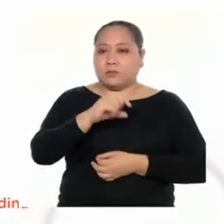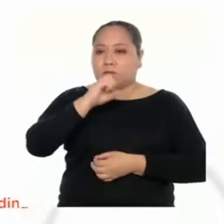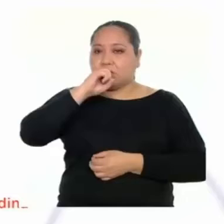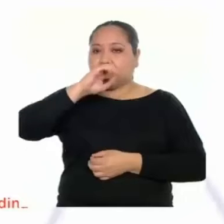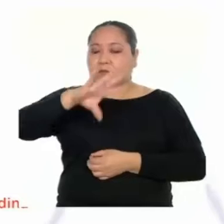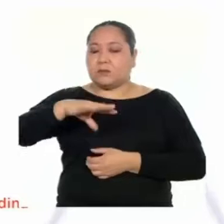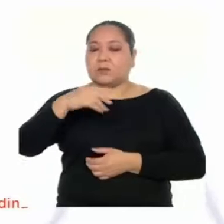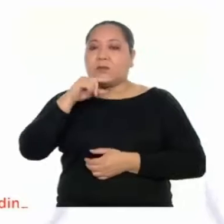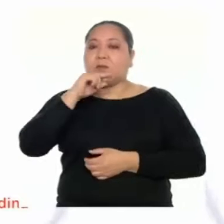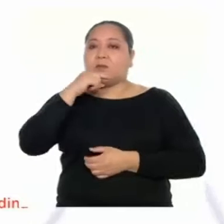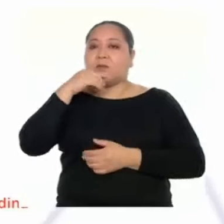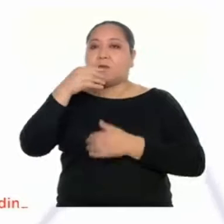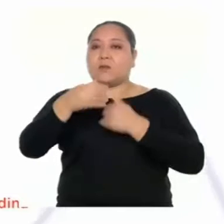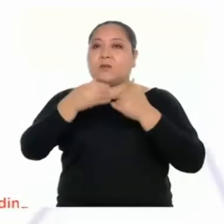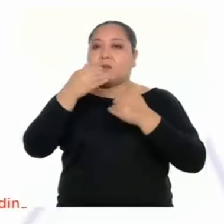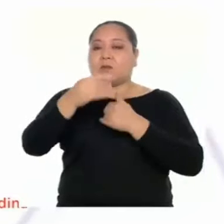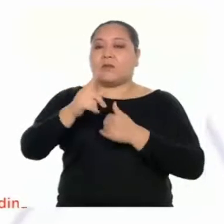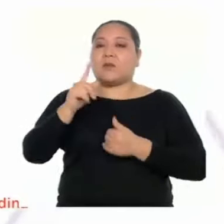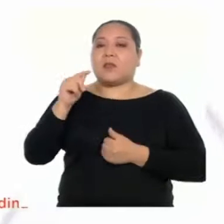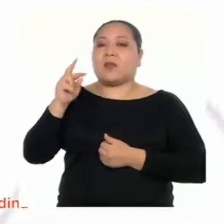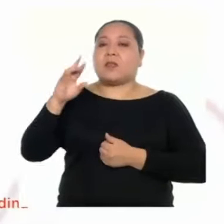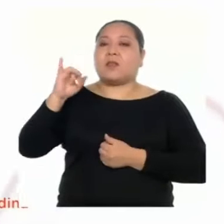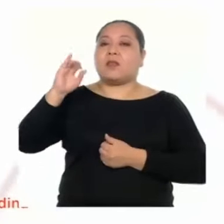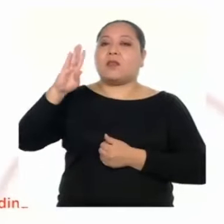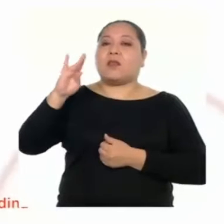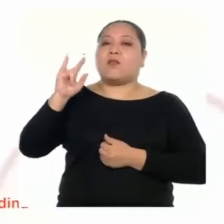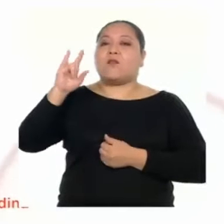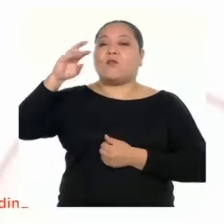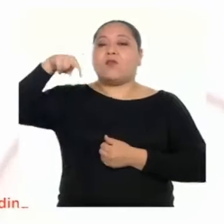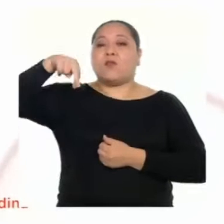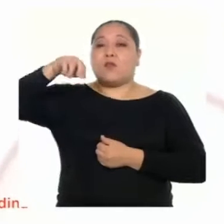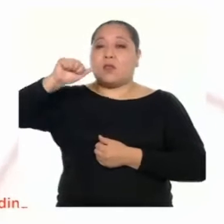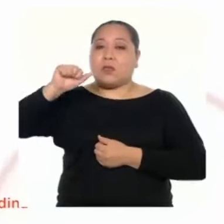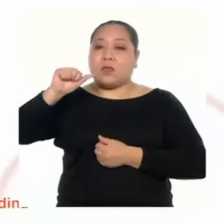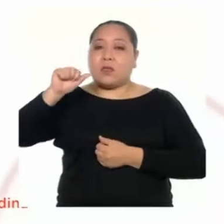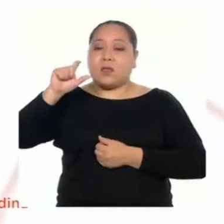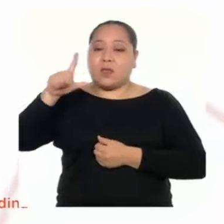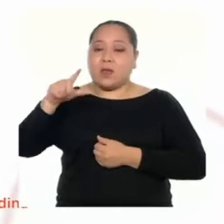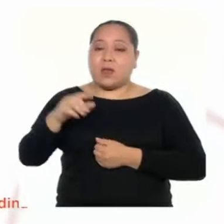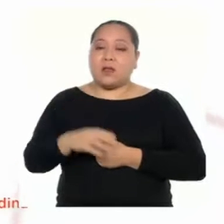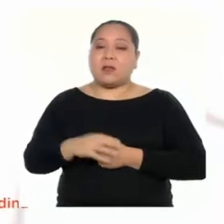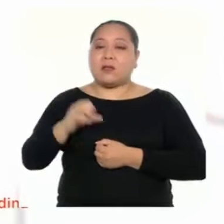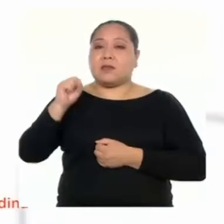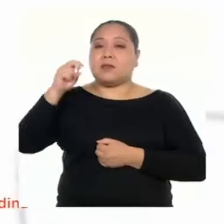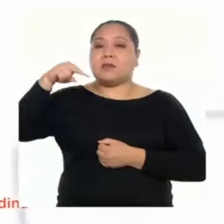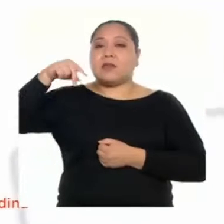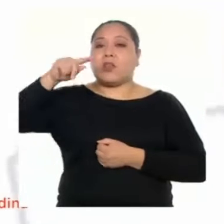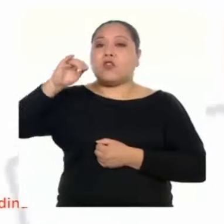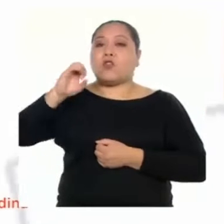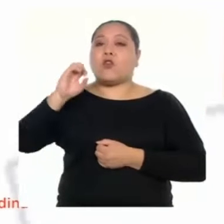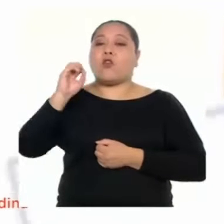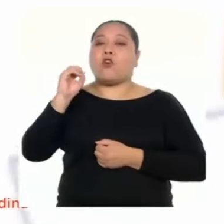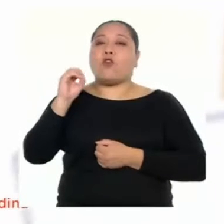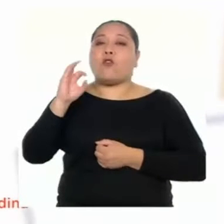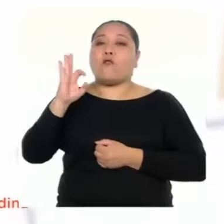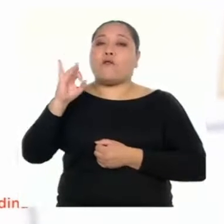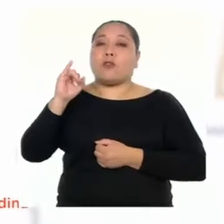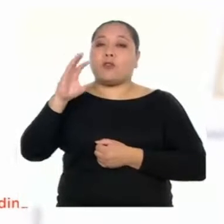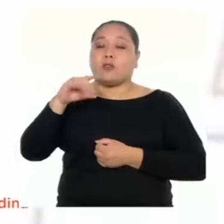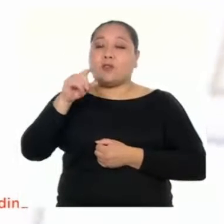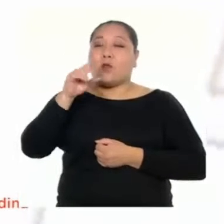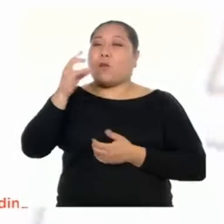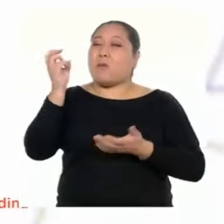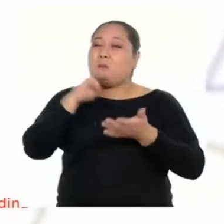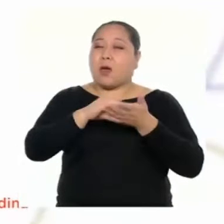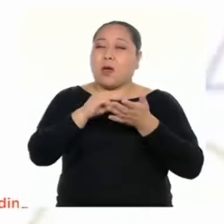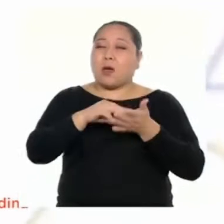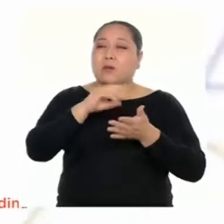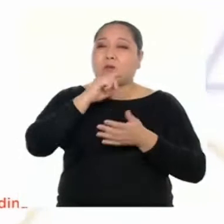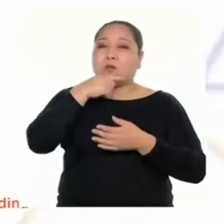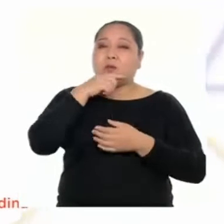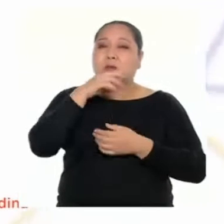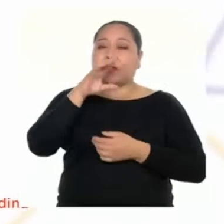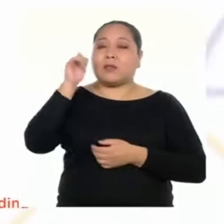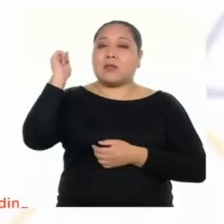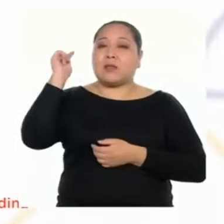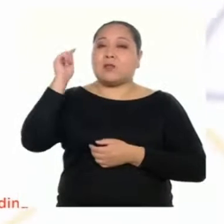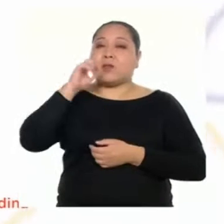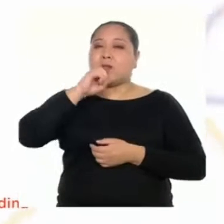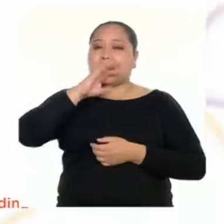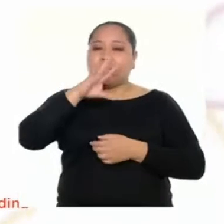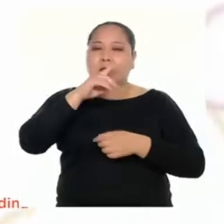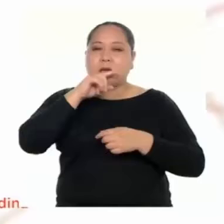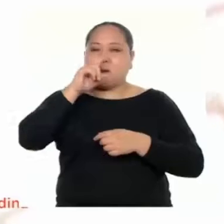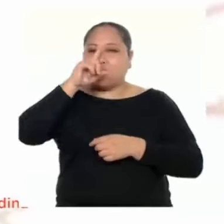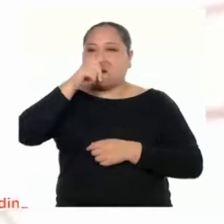a las personas procesadas por el Tribunal del Santo Oficio en Lima, en su mayoría mujeres. Por tanto, los testimonios afirman